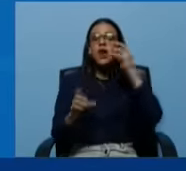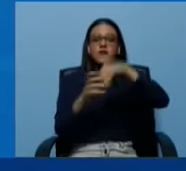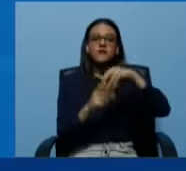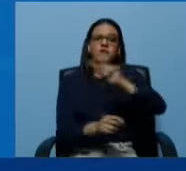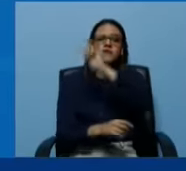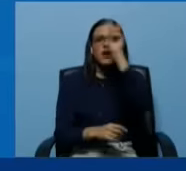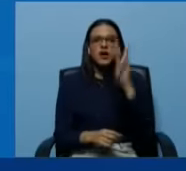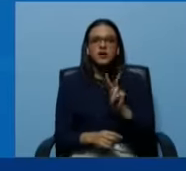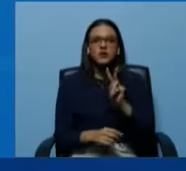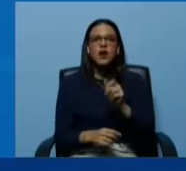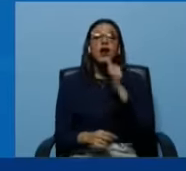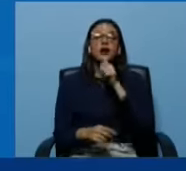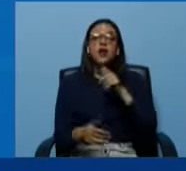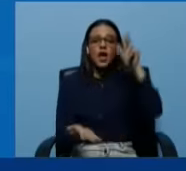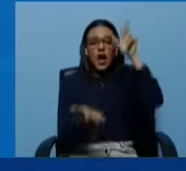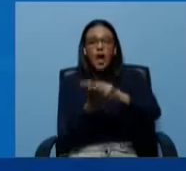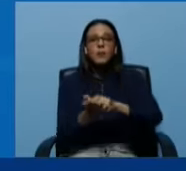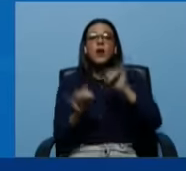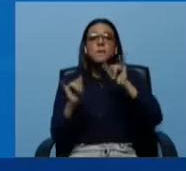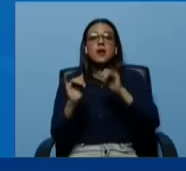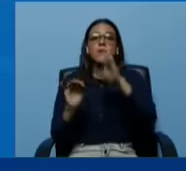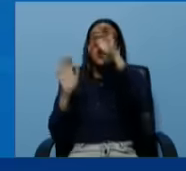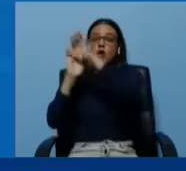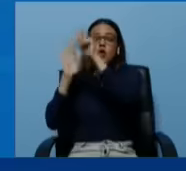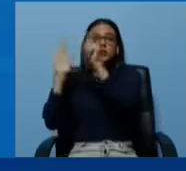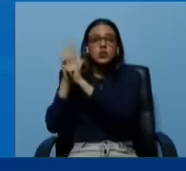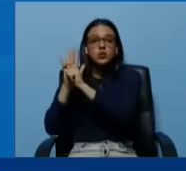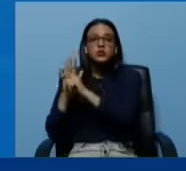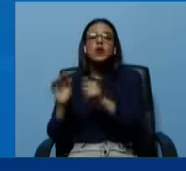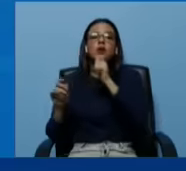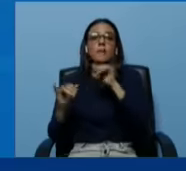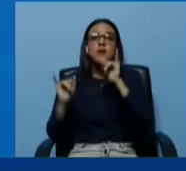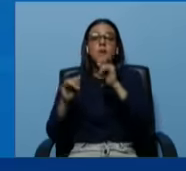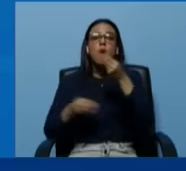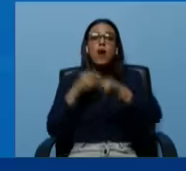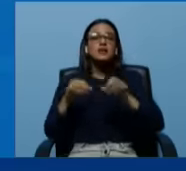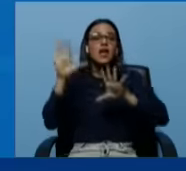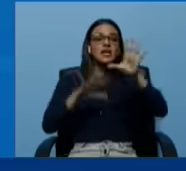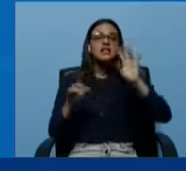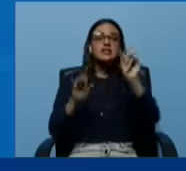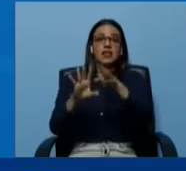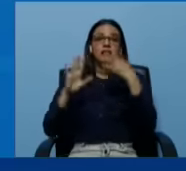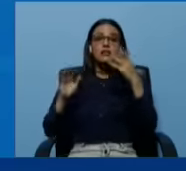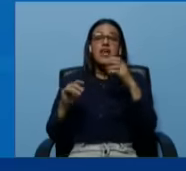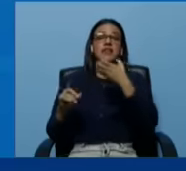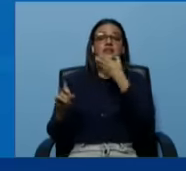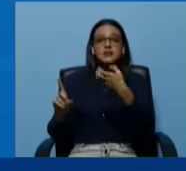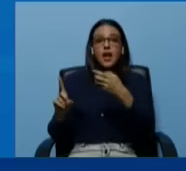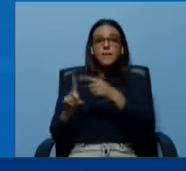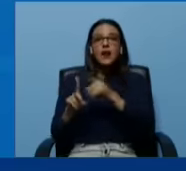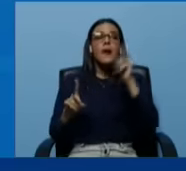la Constitución por referéndum popular el 15 de diciembre de